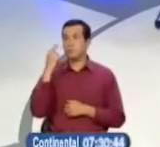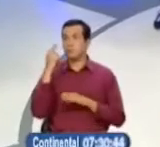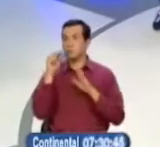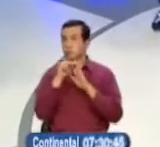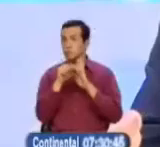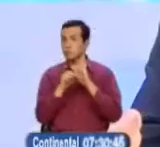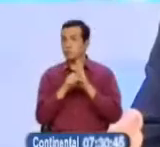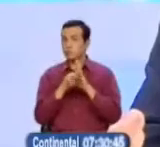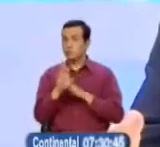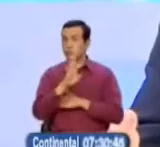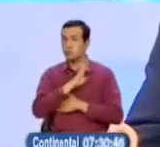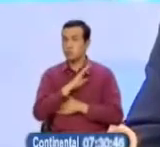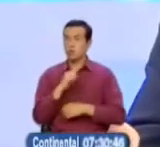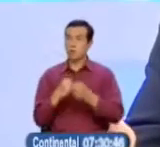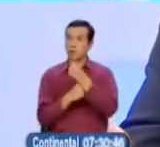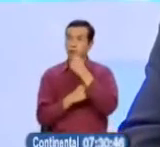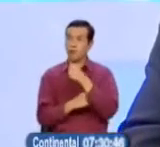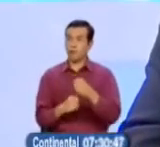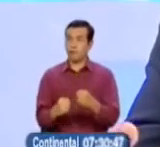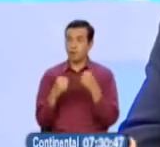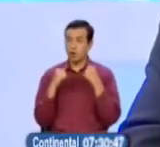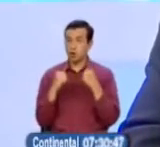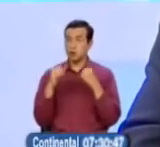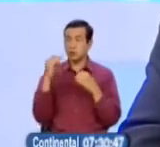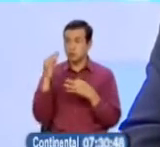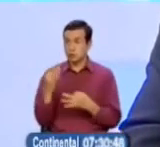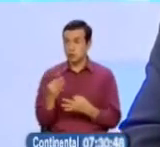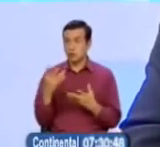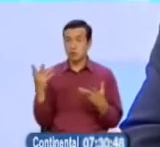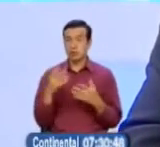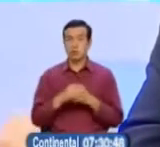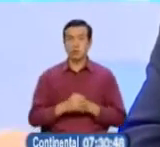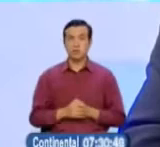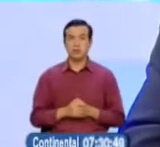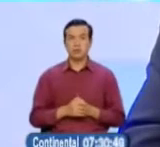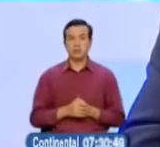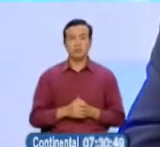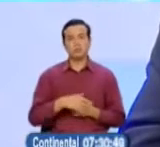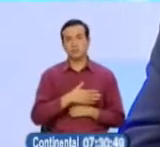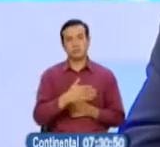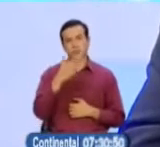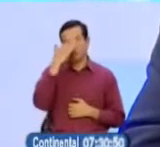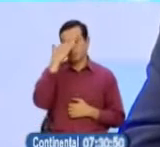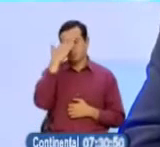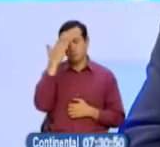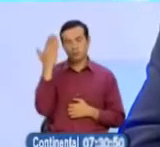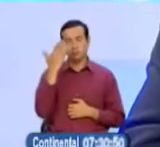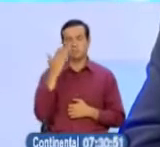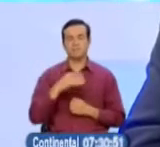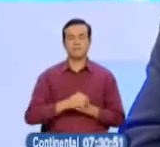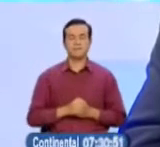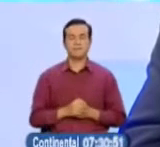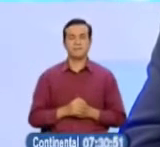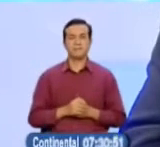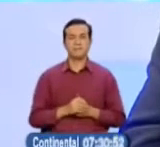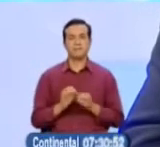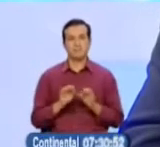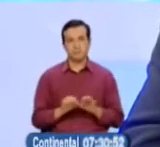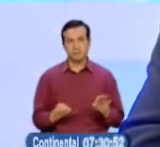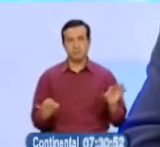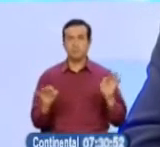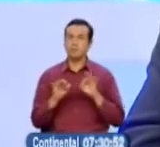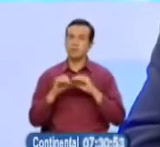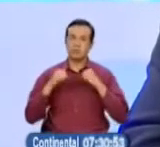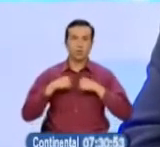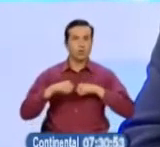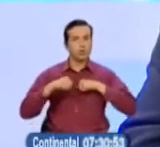algún criterio de sismo resistente para eso. Entonces, eso es algo que debe ser parte de un